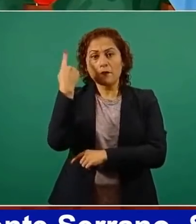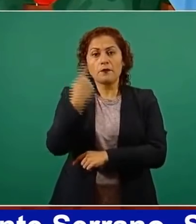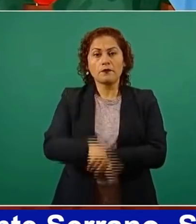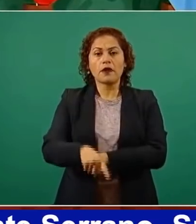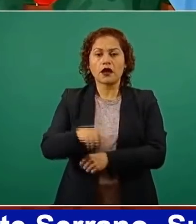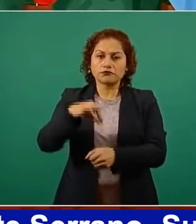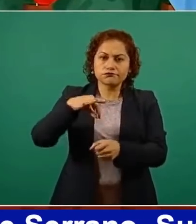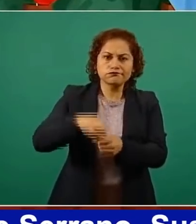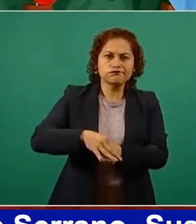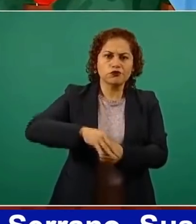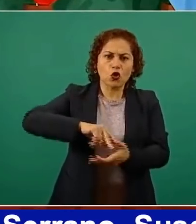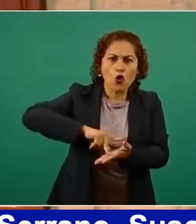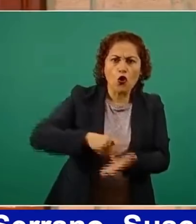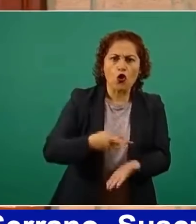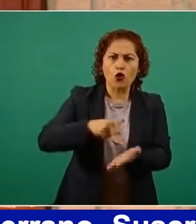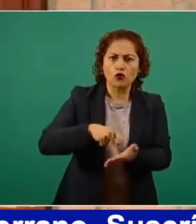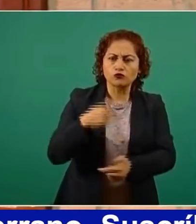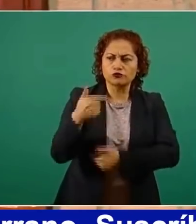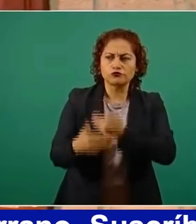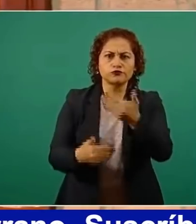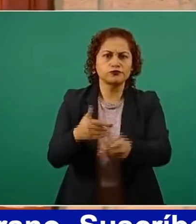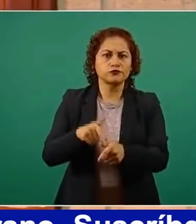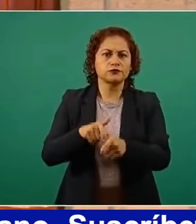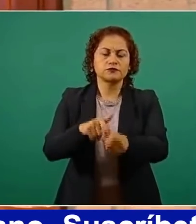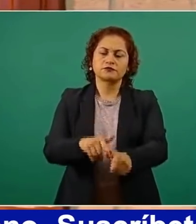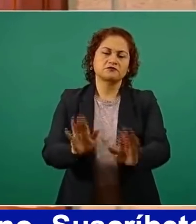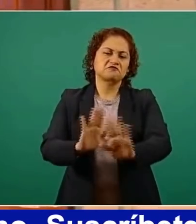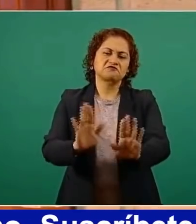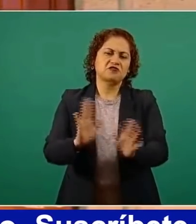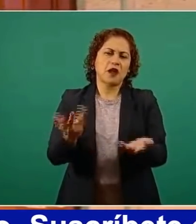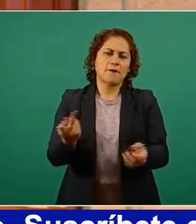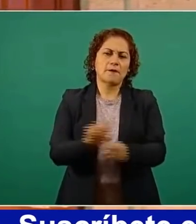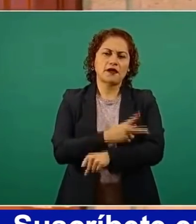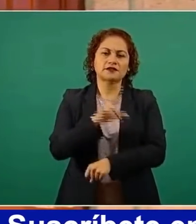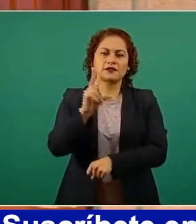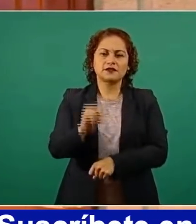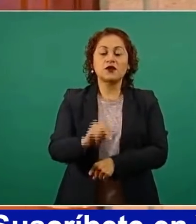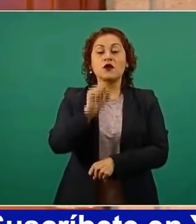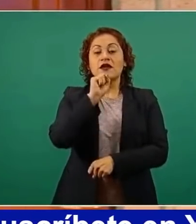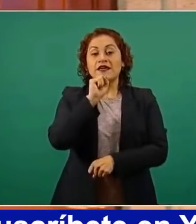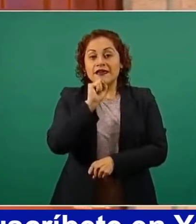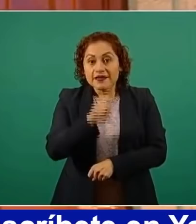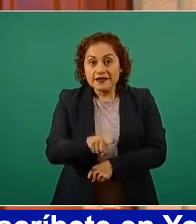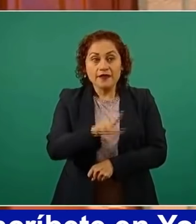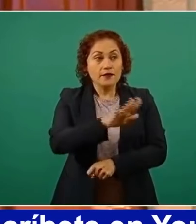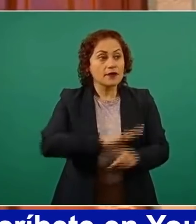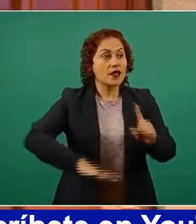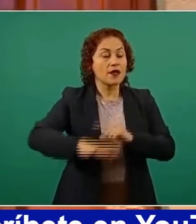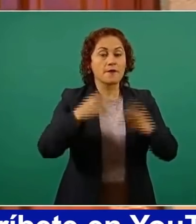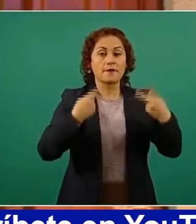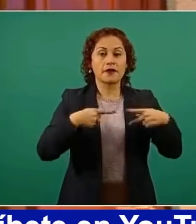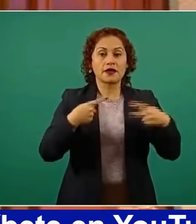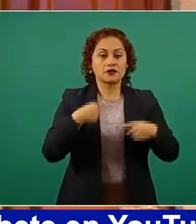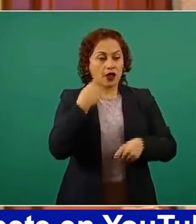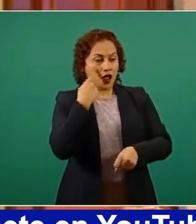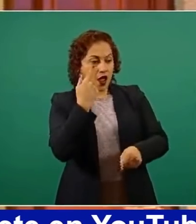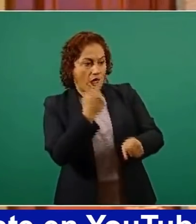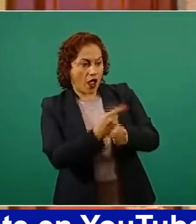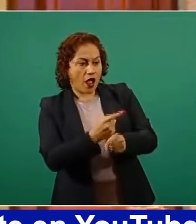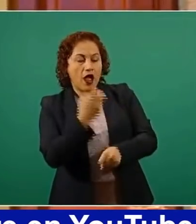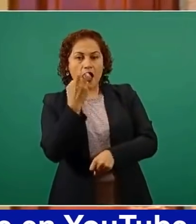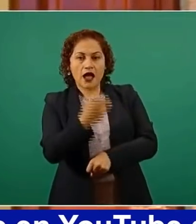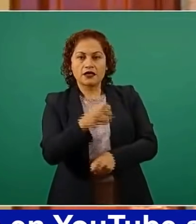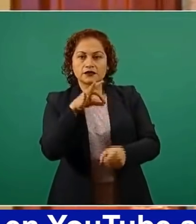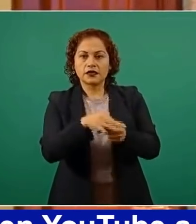inexistentes las denuncias por violaciones de los procesos electorales por parte del Ejecutivo